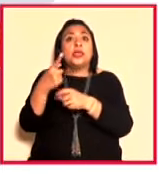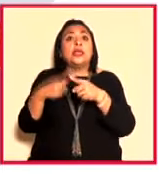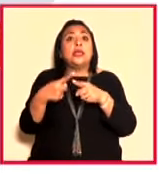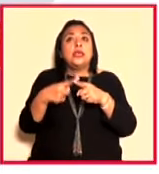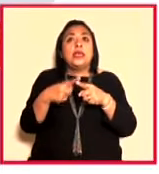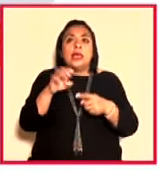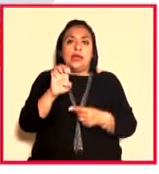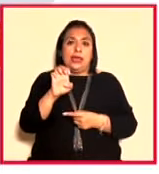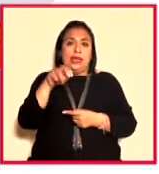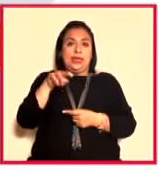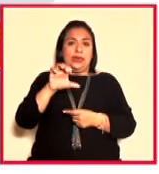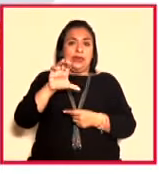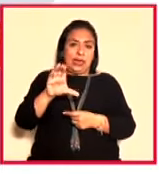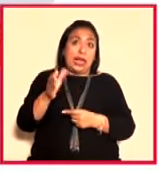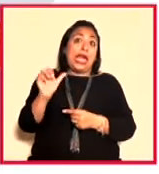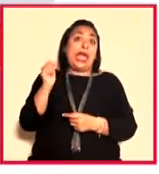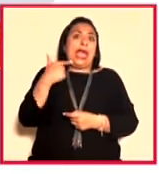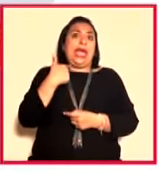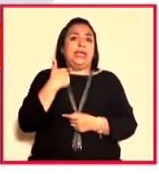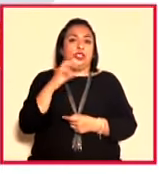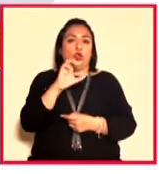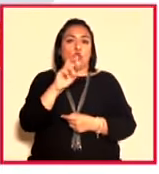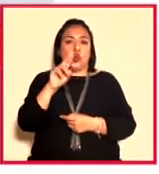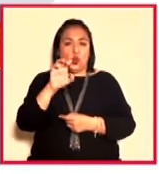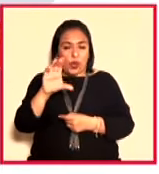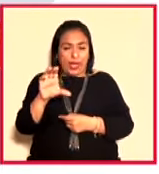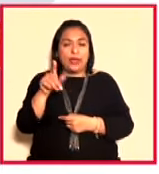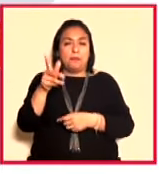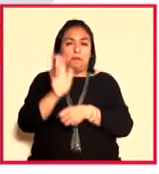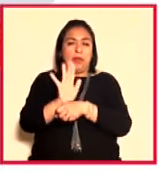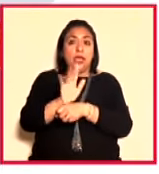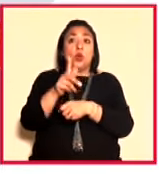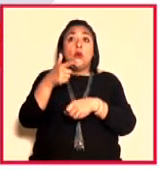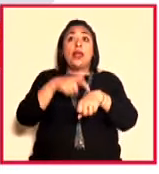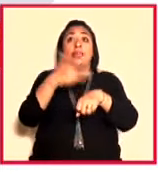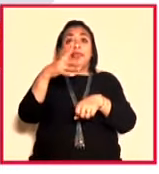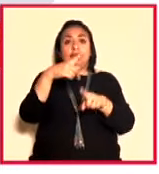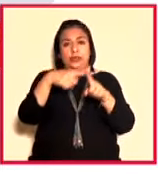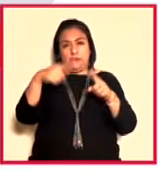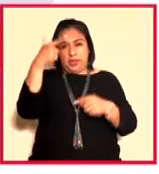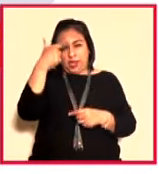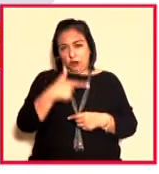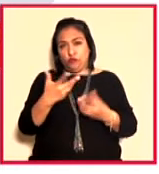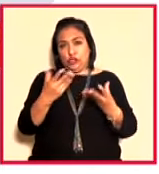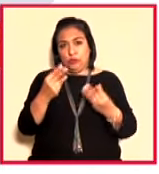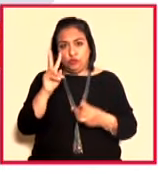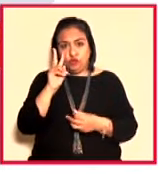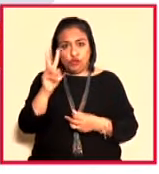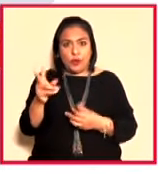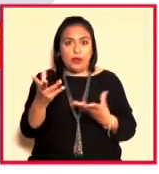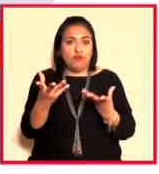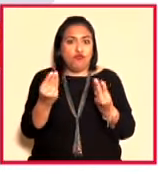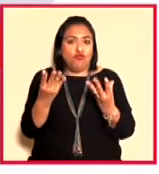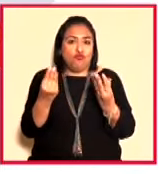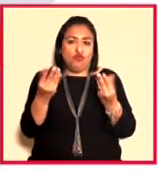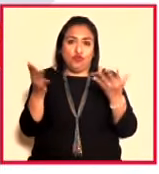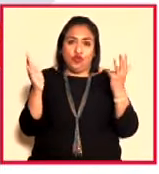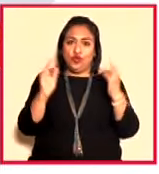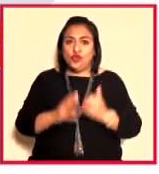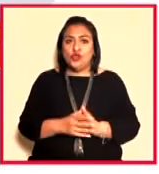entonces el CUEC era quien producía esta película, no se la deben perder, 10:30 de la noche, hay mucho que ver, pero muchísimo que ver, mi querida Laura.